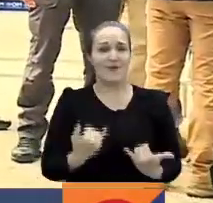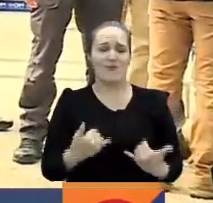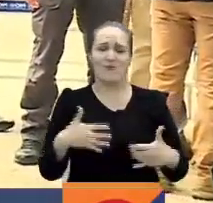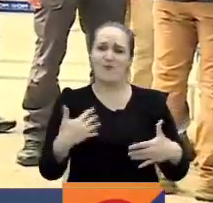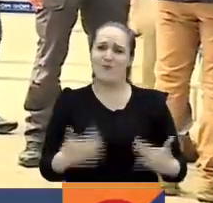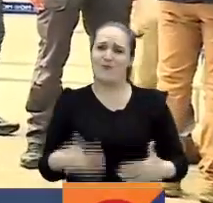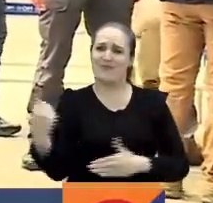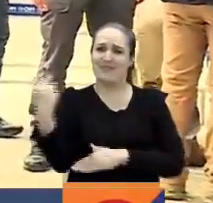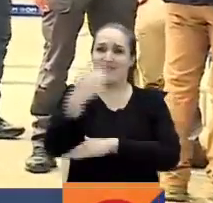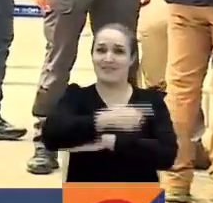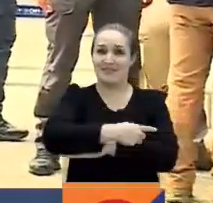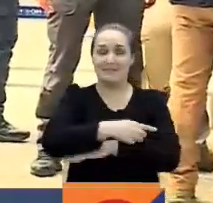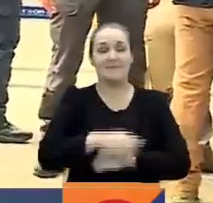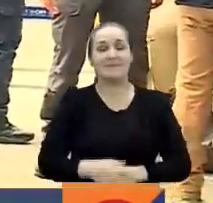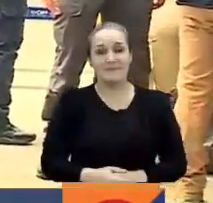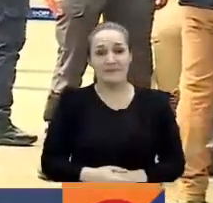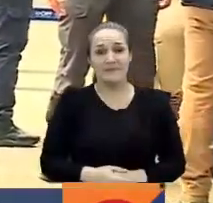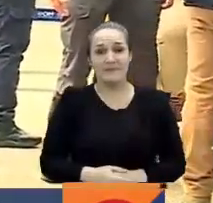La globalización